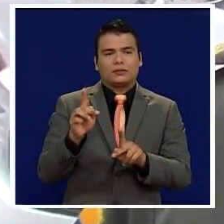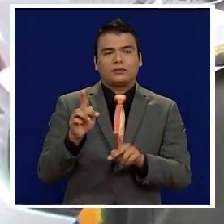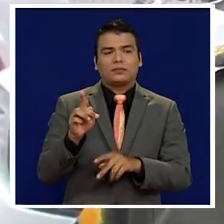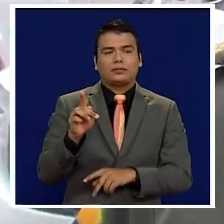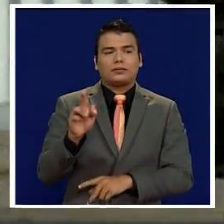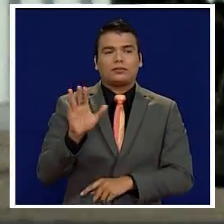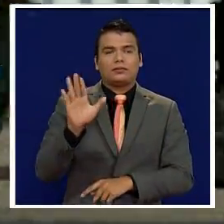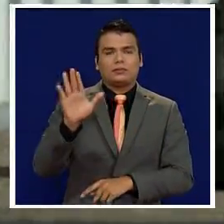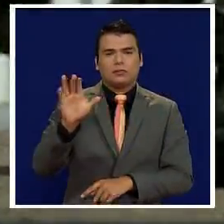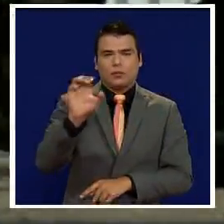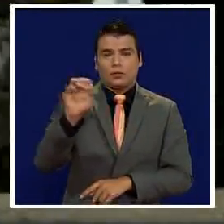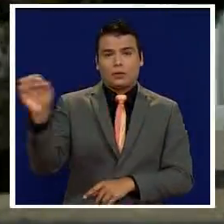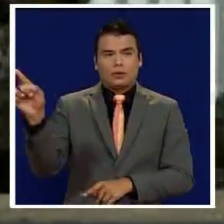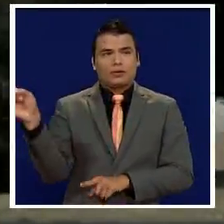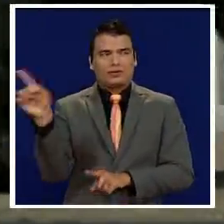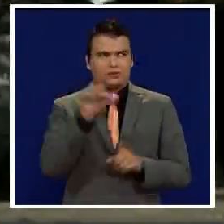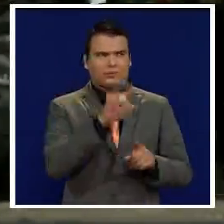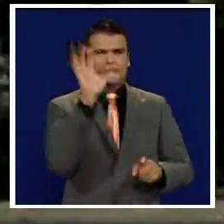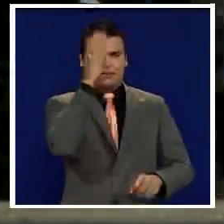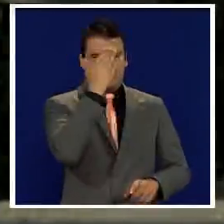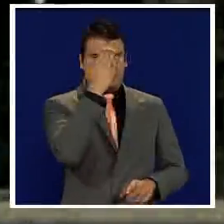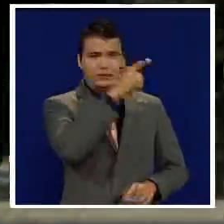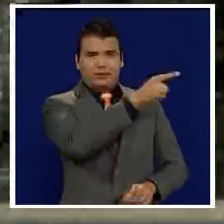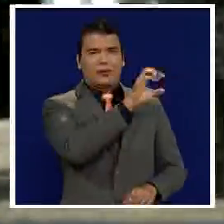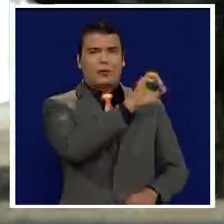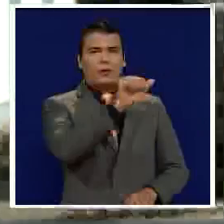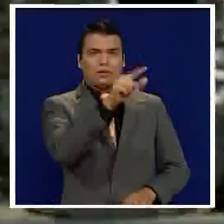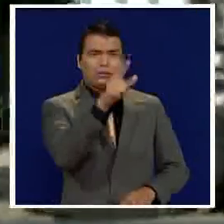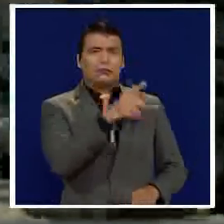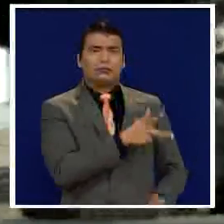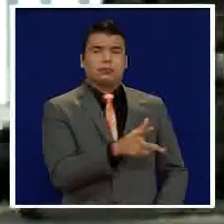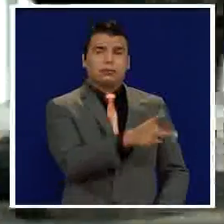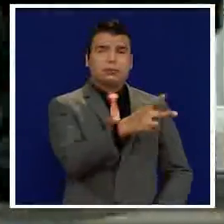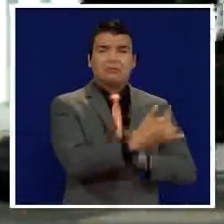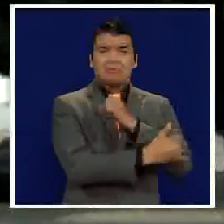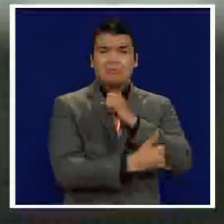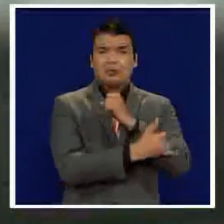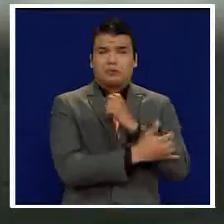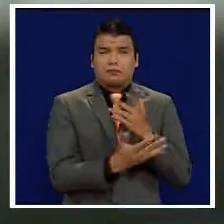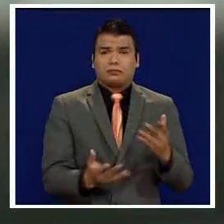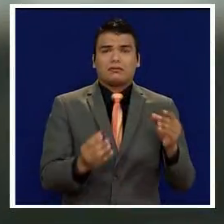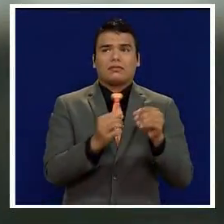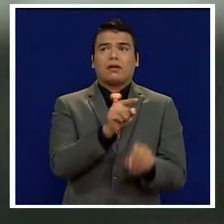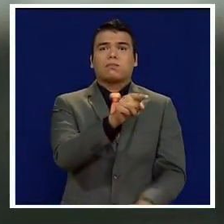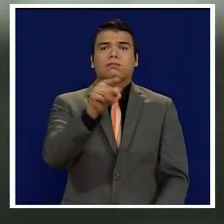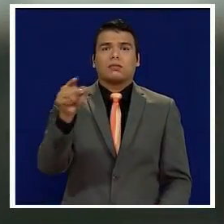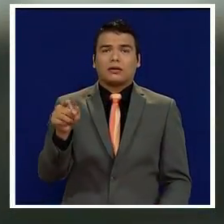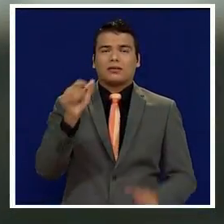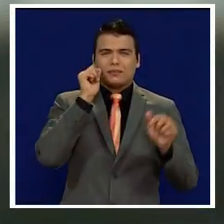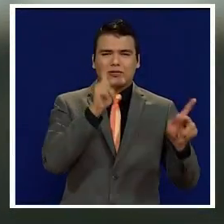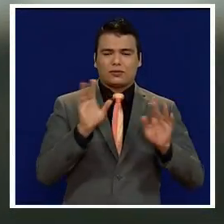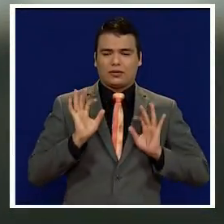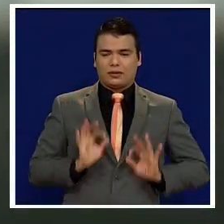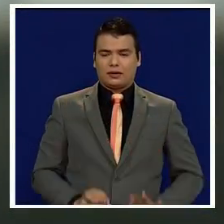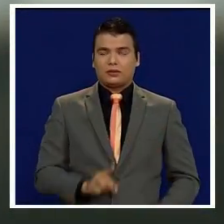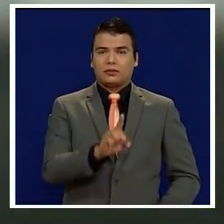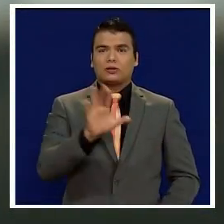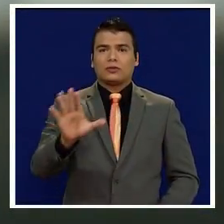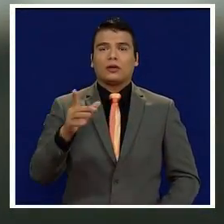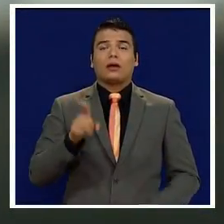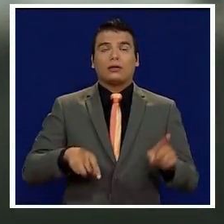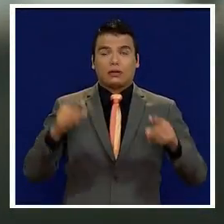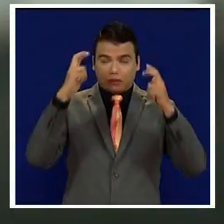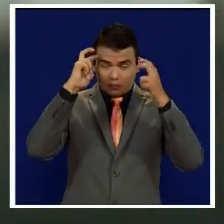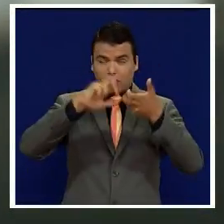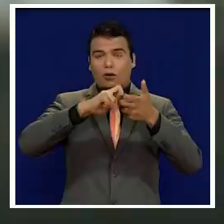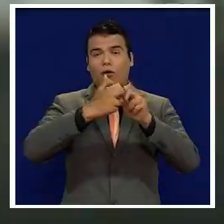venían de turismo. Por otra parte, el caso ocurre luego de conocerse la situación de varios soldados bachilleres que padecen trastornos mentales mientras prestan su